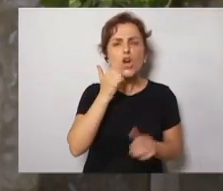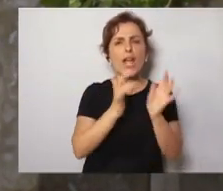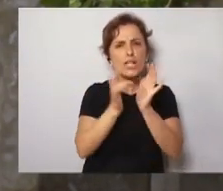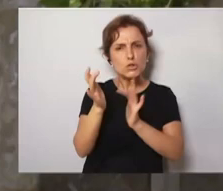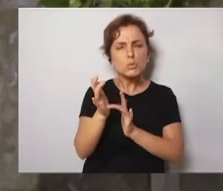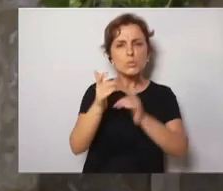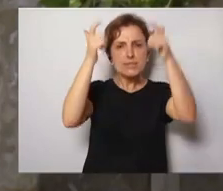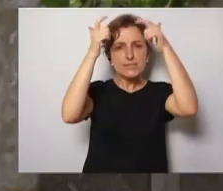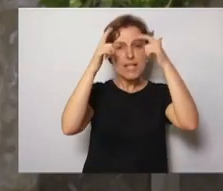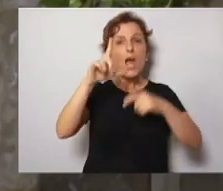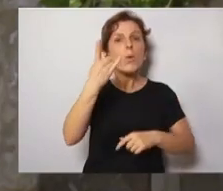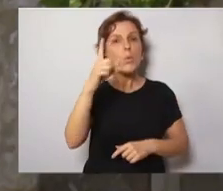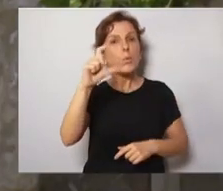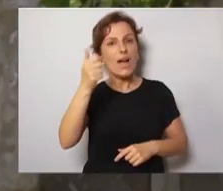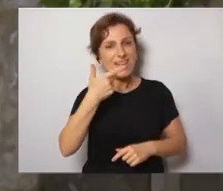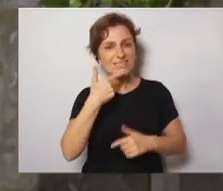lucas